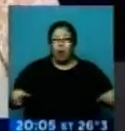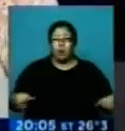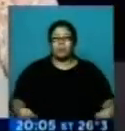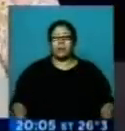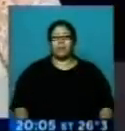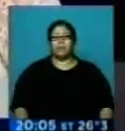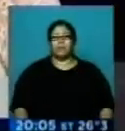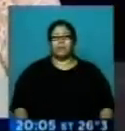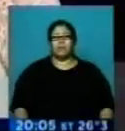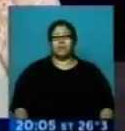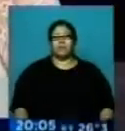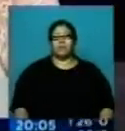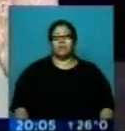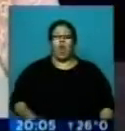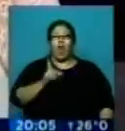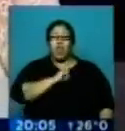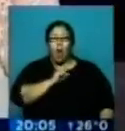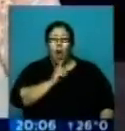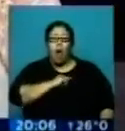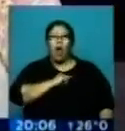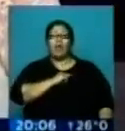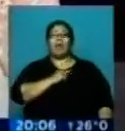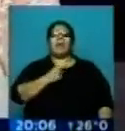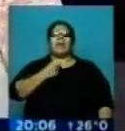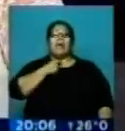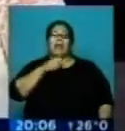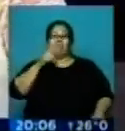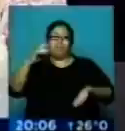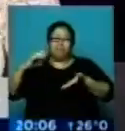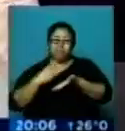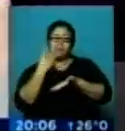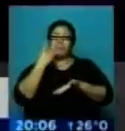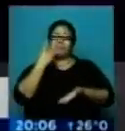de tantos golpes e intentos de golpes destituyentes,